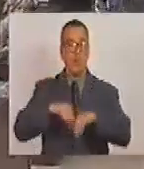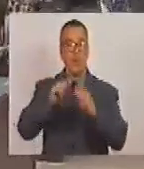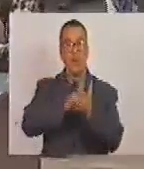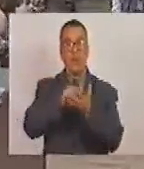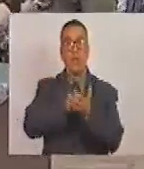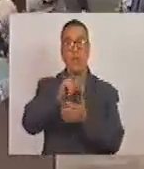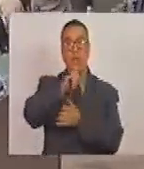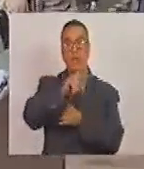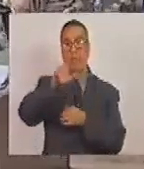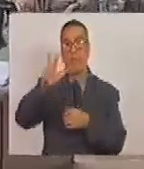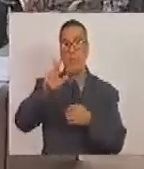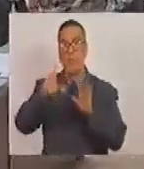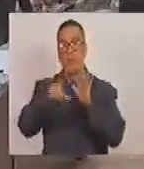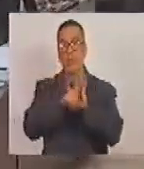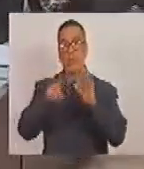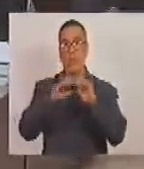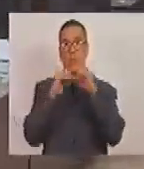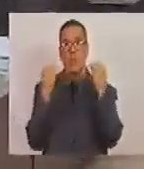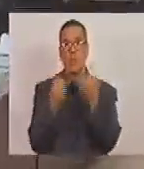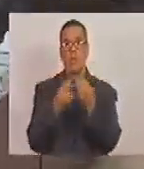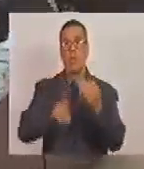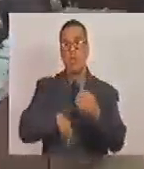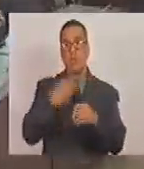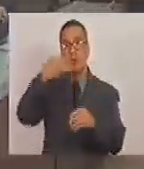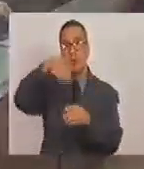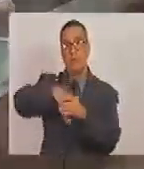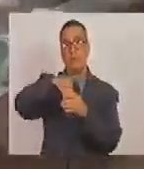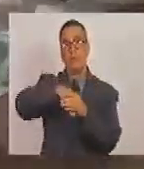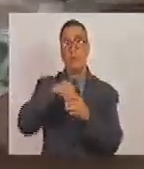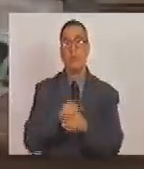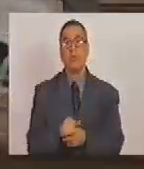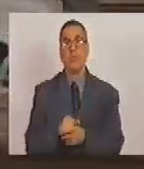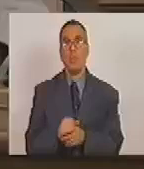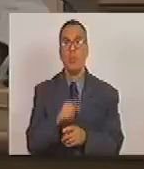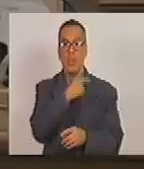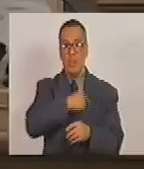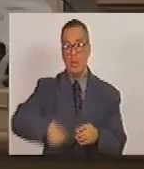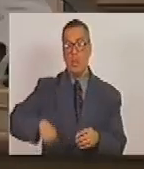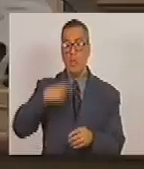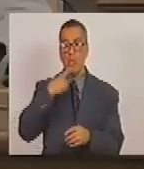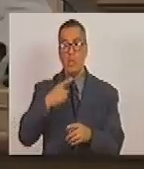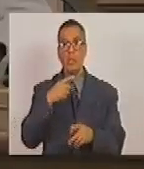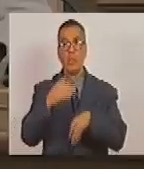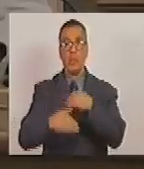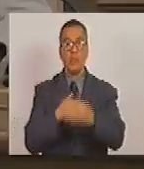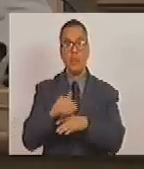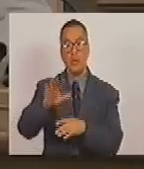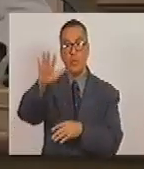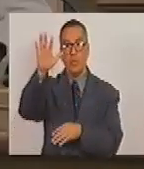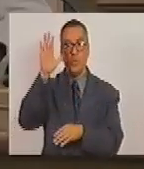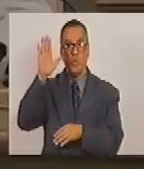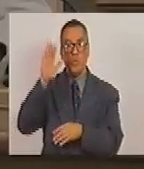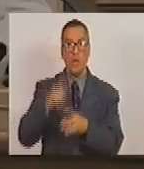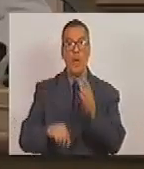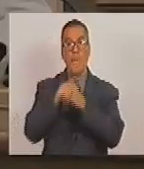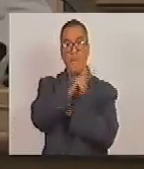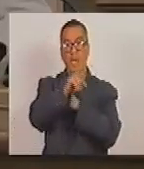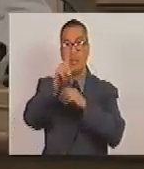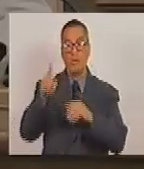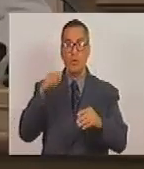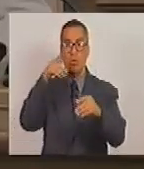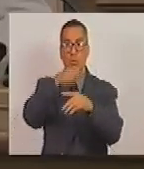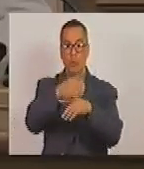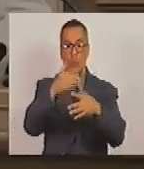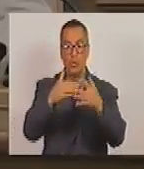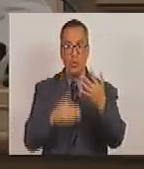artículo 23 de la Ley Orgánica del Poder Electoral. El presidente procedió a la juramentación de los 21 integrantes